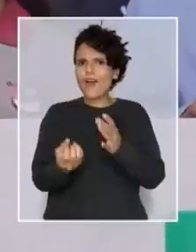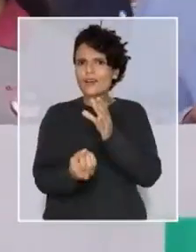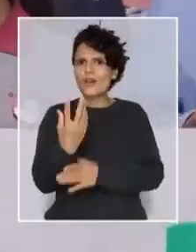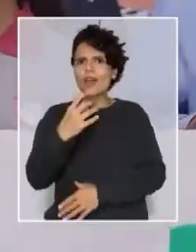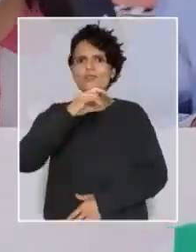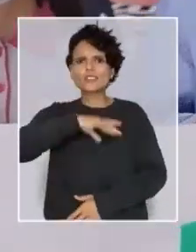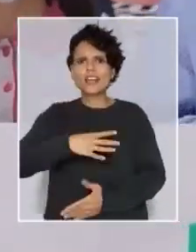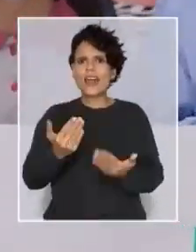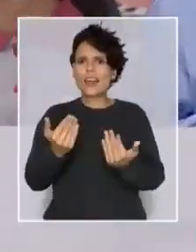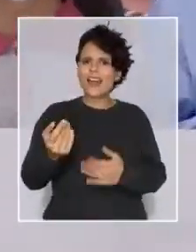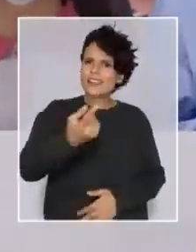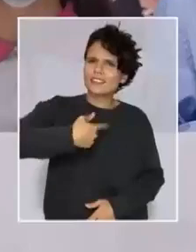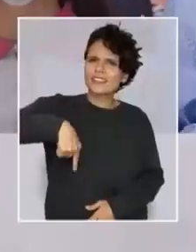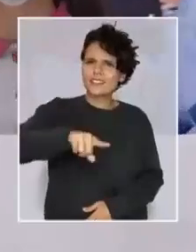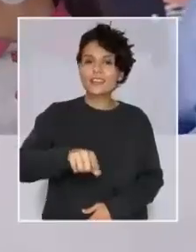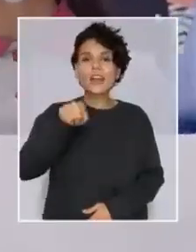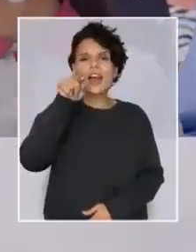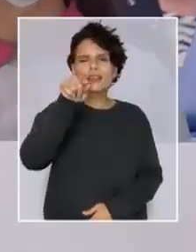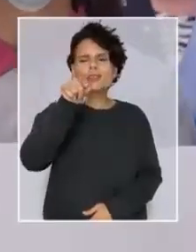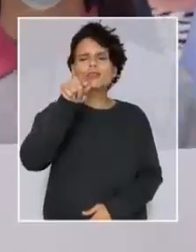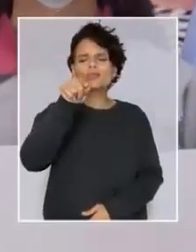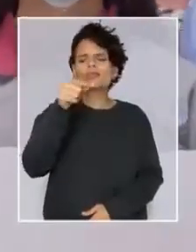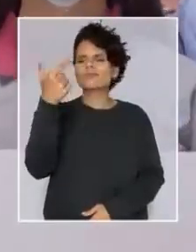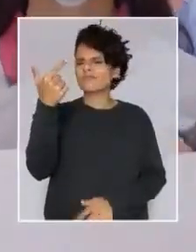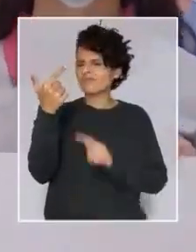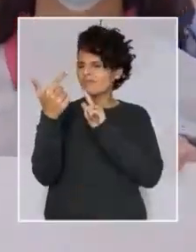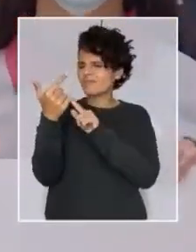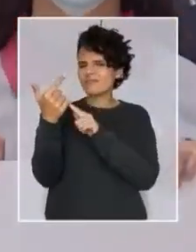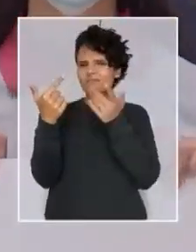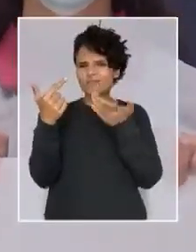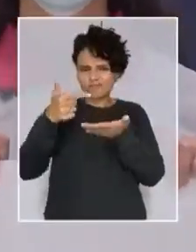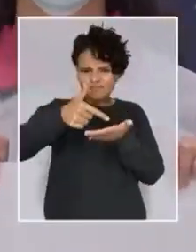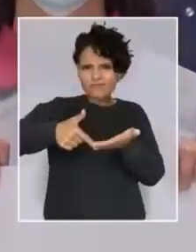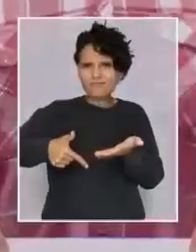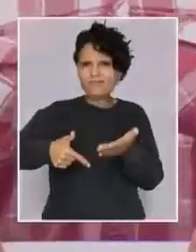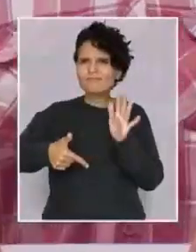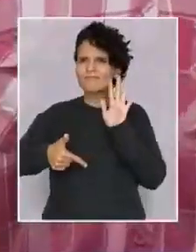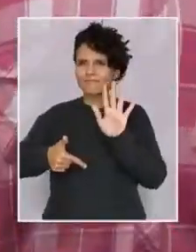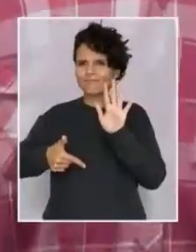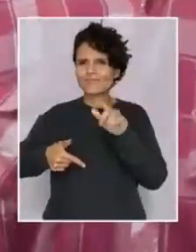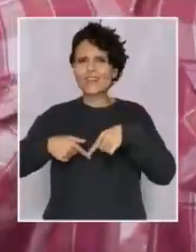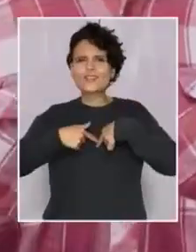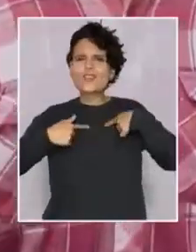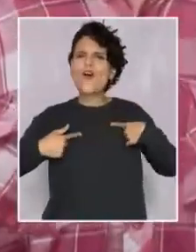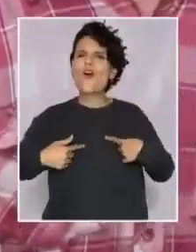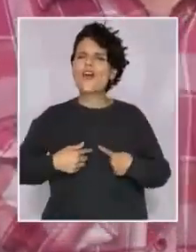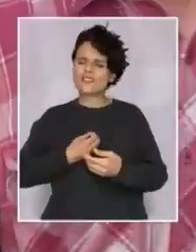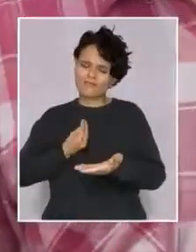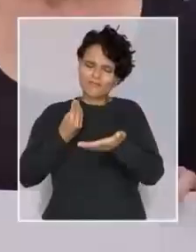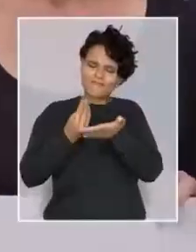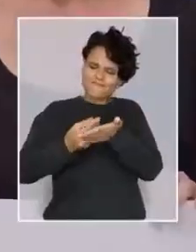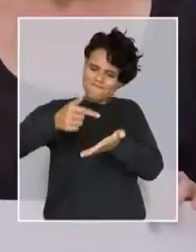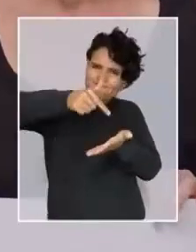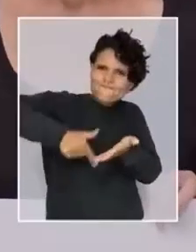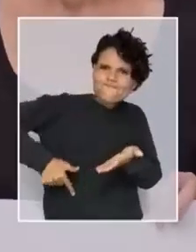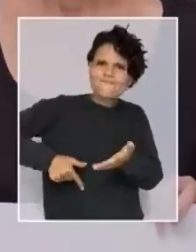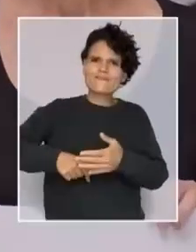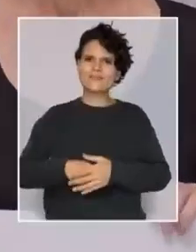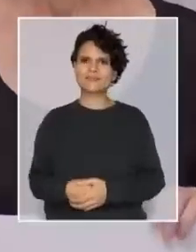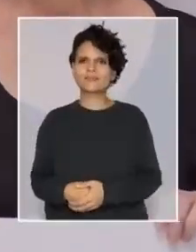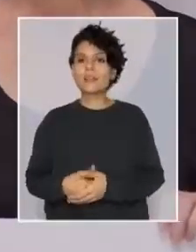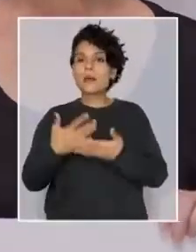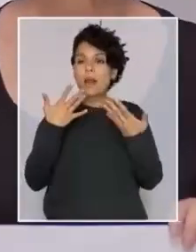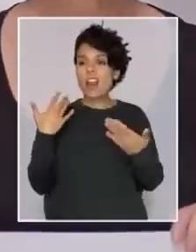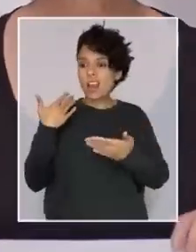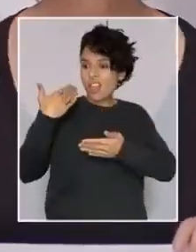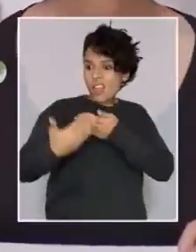necesita. Y te necesita a ti, marcando no solamente con un lápiz, sino también con tu corazón. No llegamos hasta aquí para